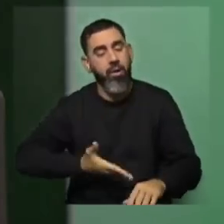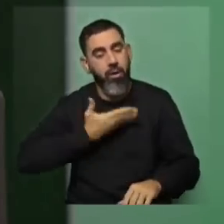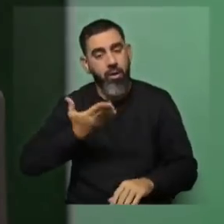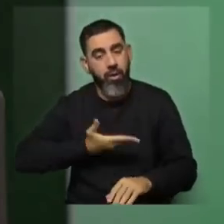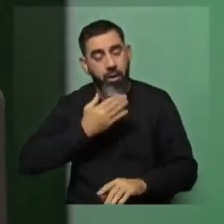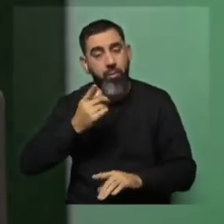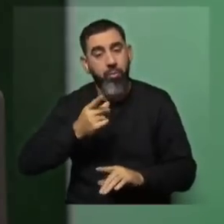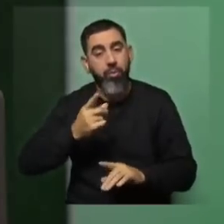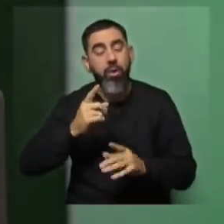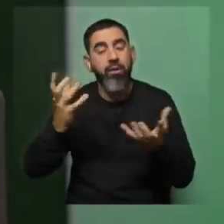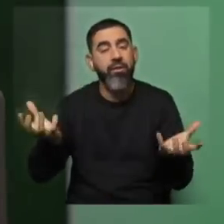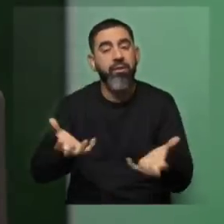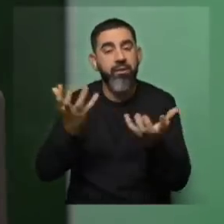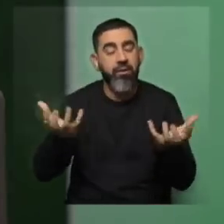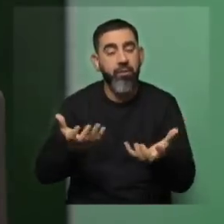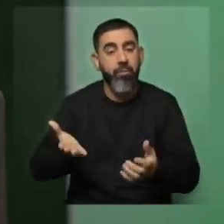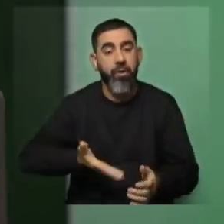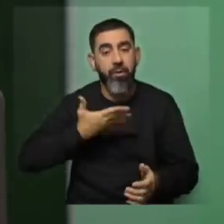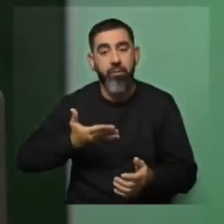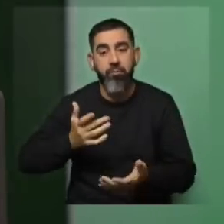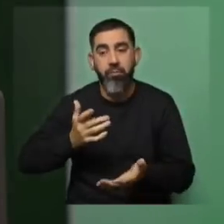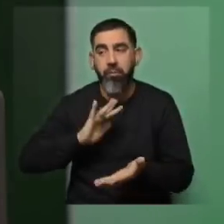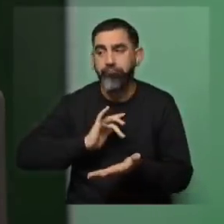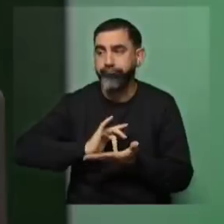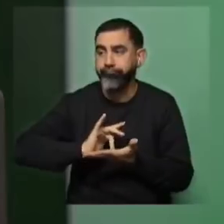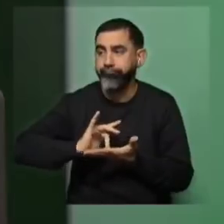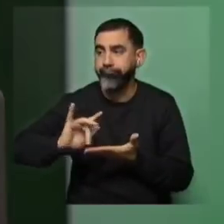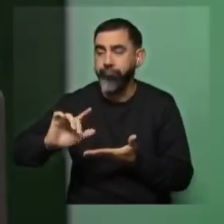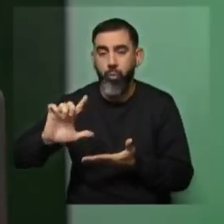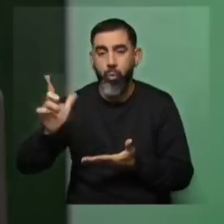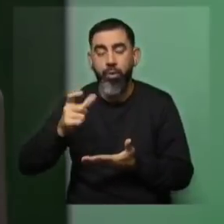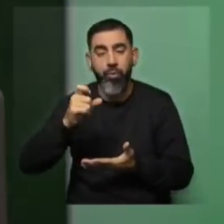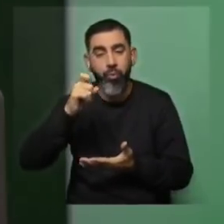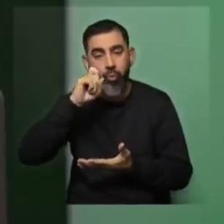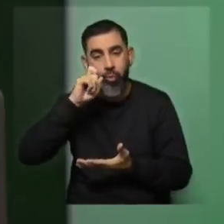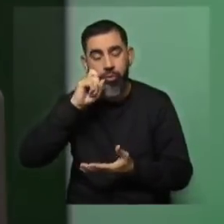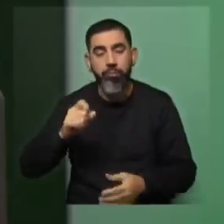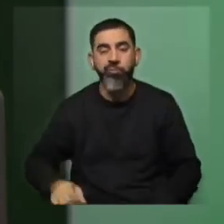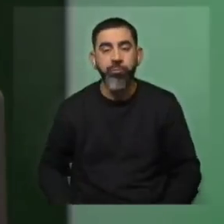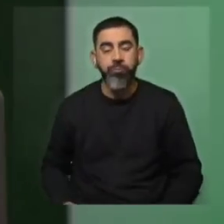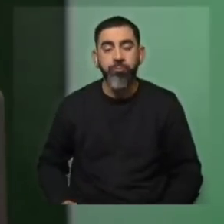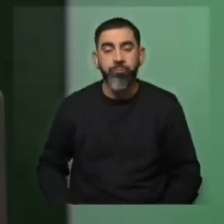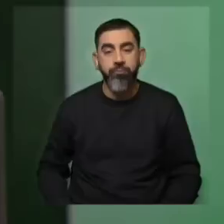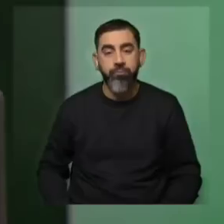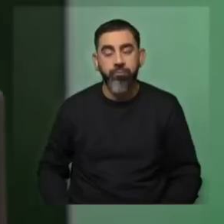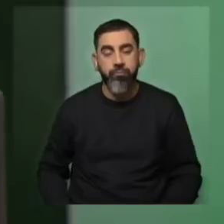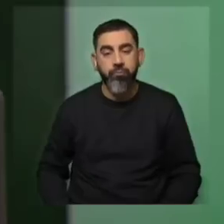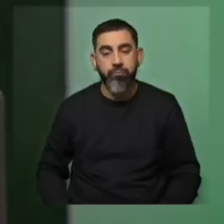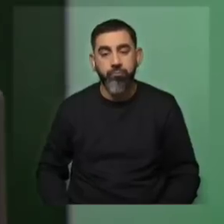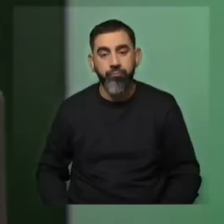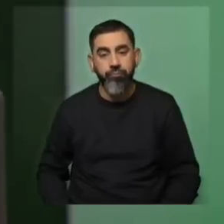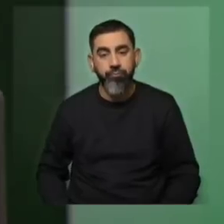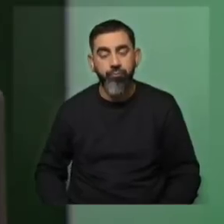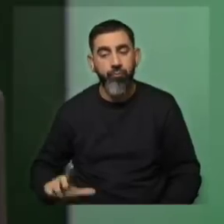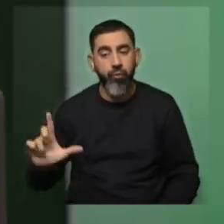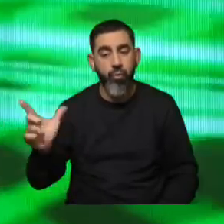la zona termal sobre todo porque no está llegando Que que en invierno es como la temporada alta y no está llegando